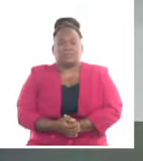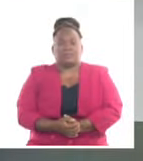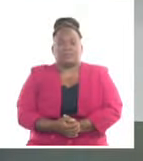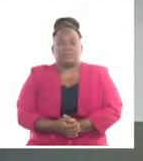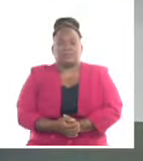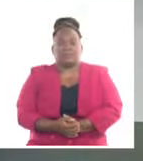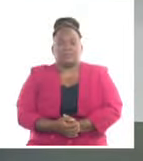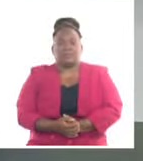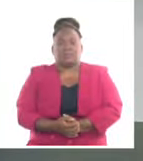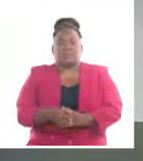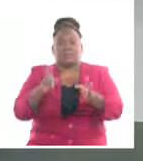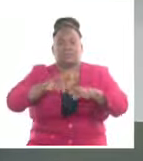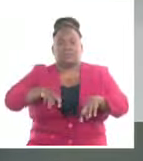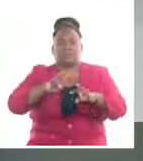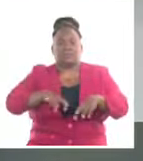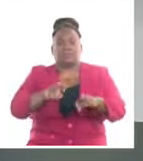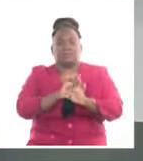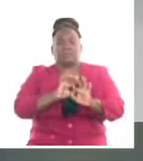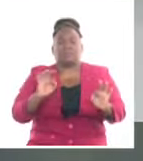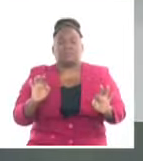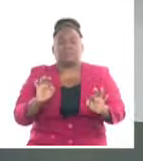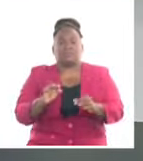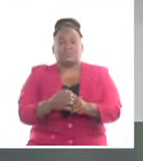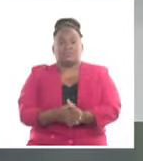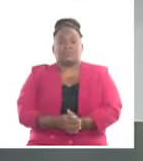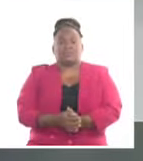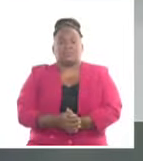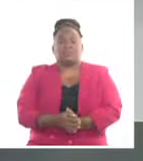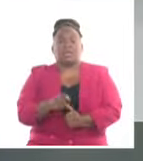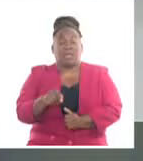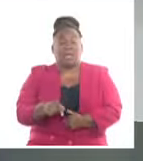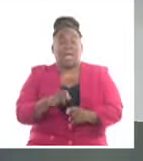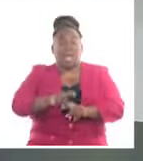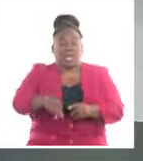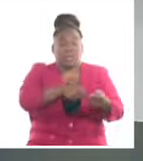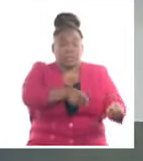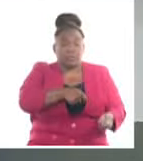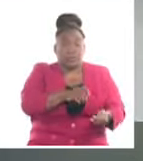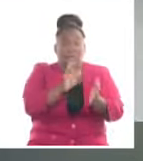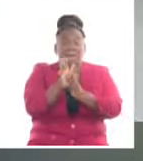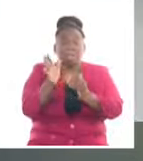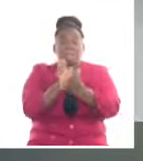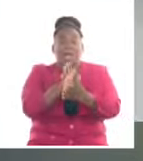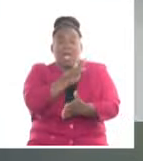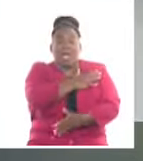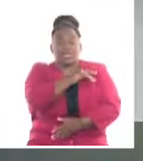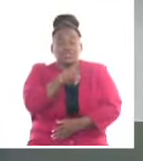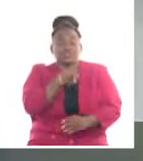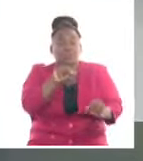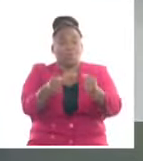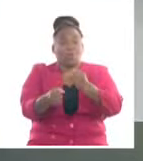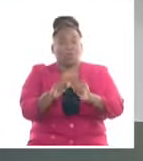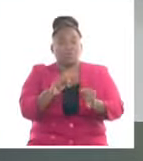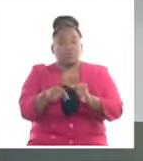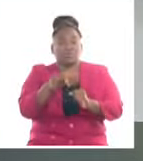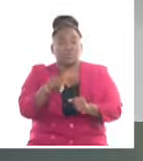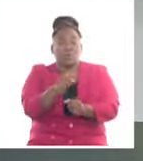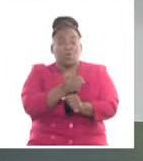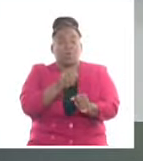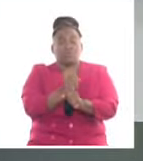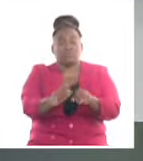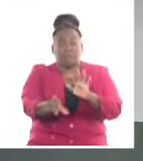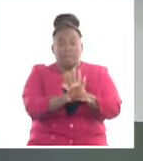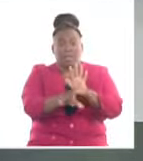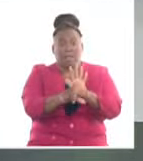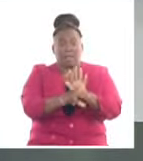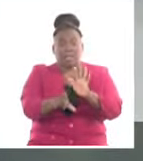Y una investigación especial ejecutará el Ministerio de la Agricultura a partir del mes de marzo con vistas al control de la posesión, uso y legalidad sobre